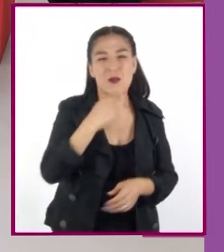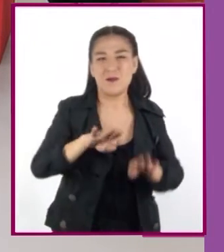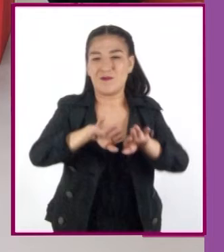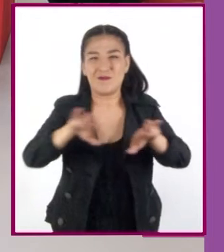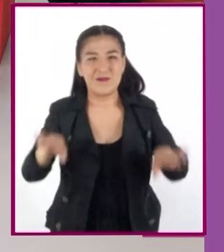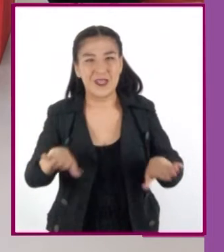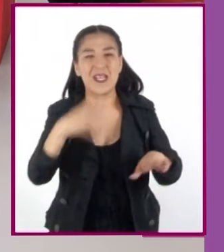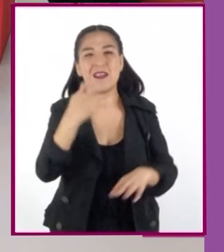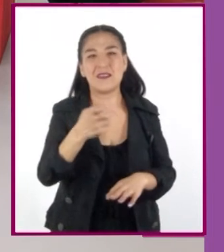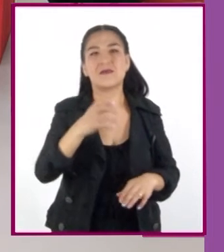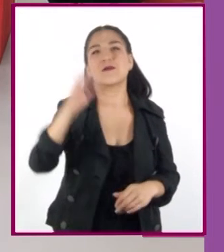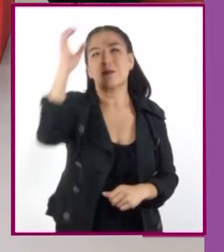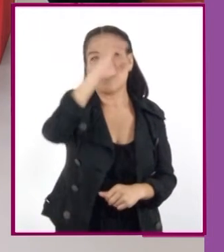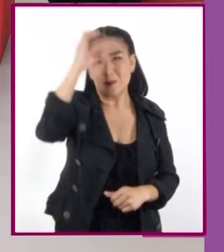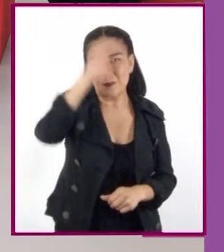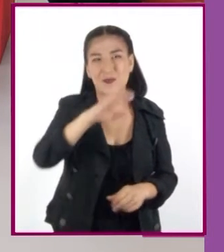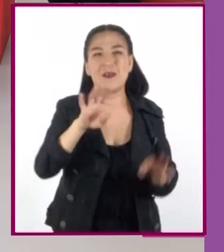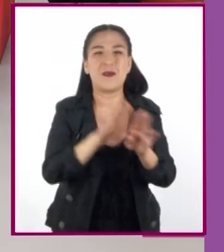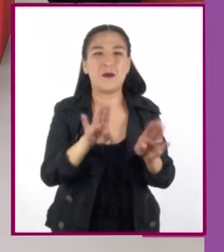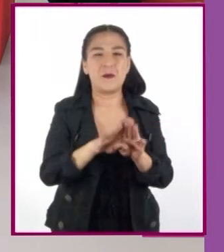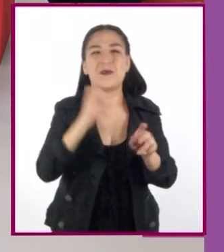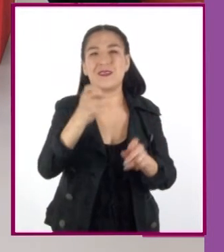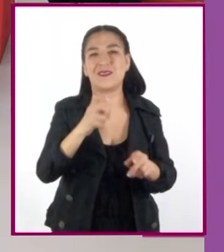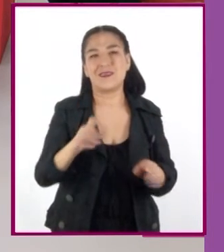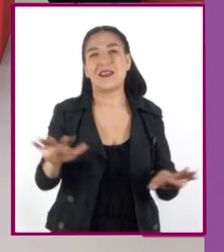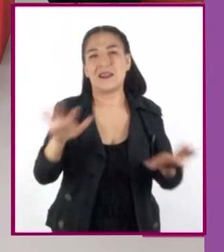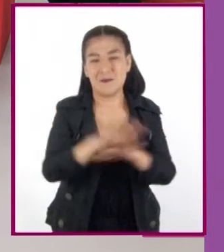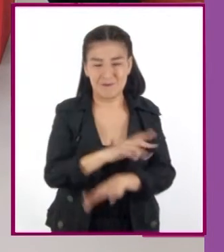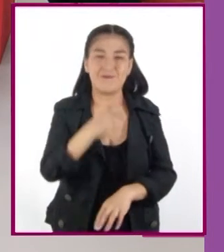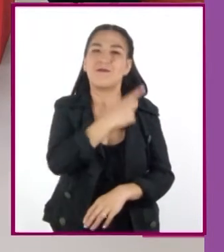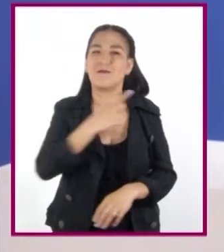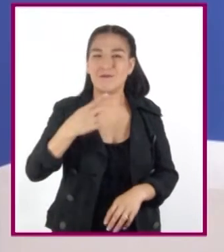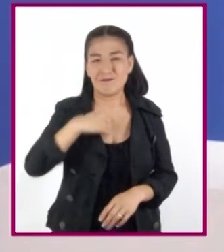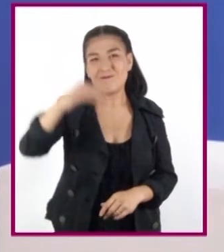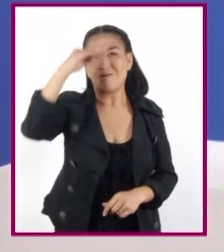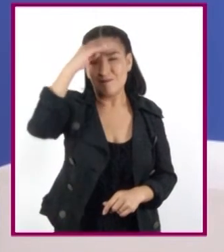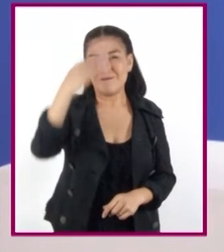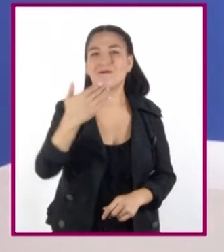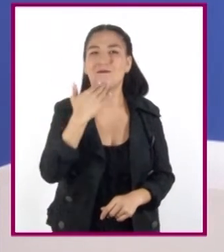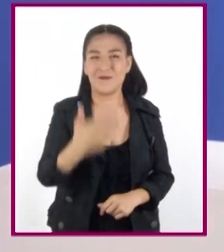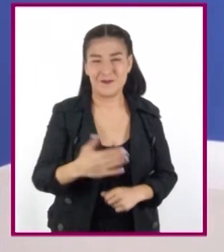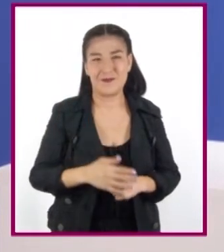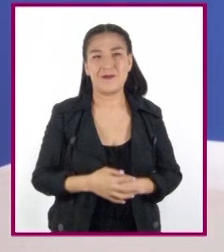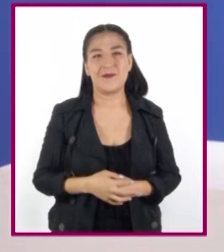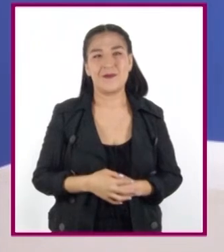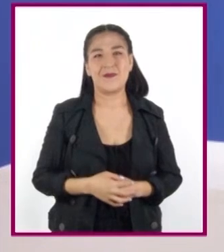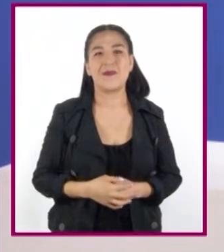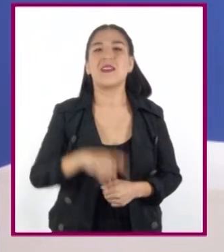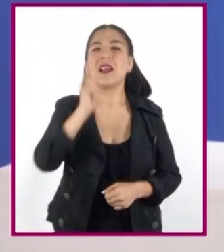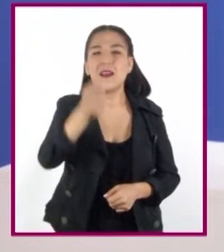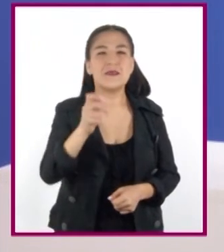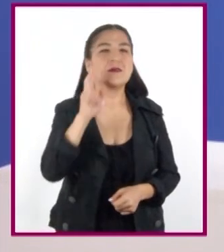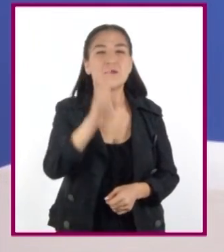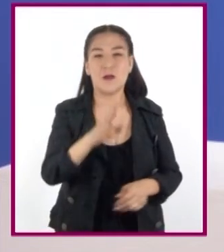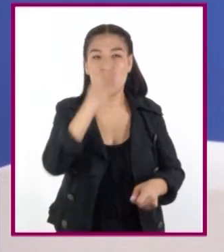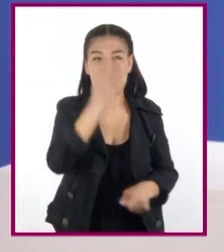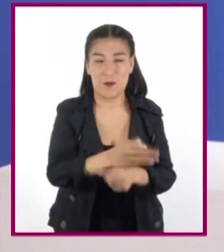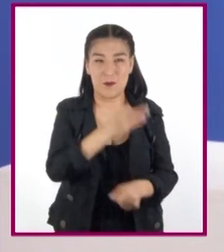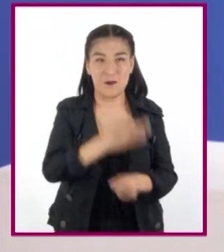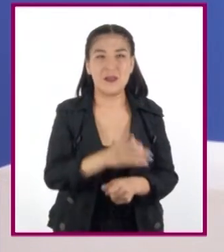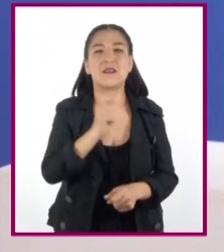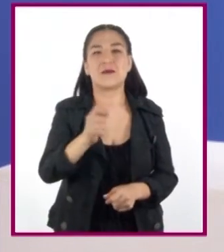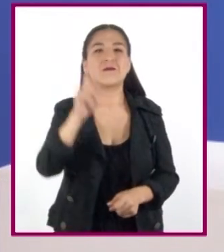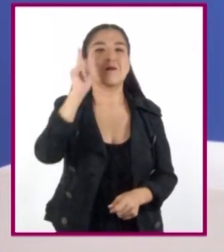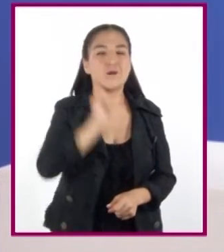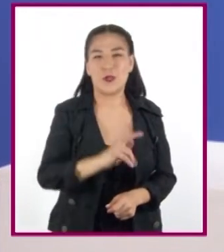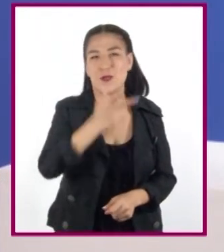la sociedad y la cultura, y debemos estar conscientes de ello. Quisimos ver si actualmente las